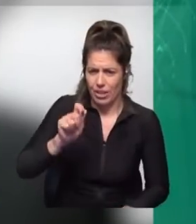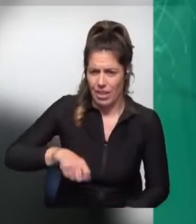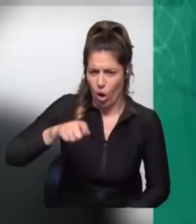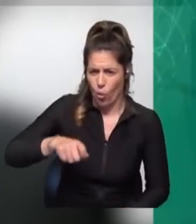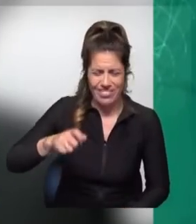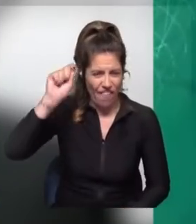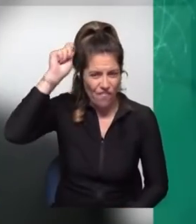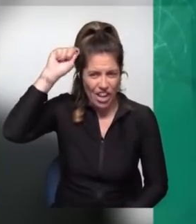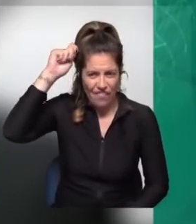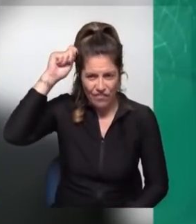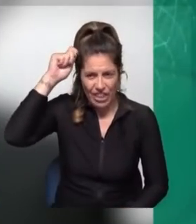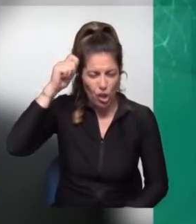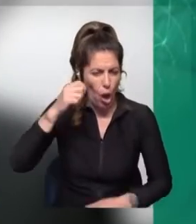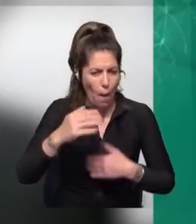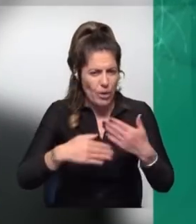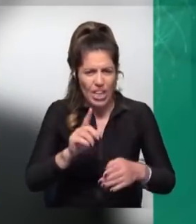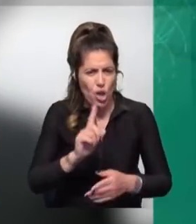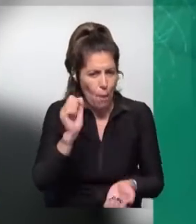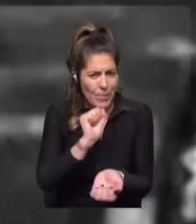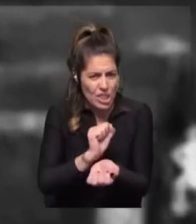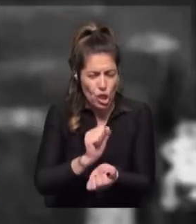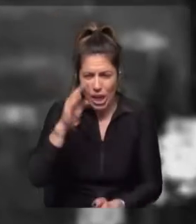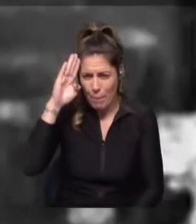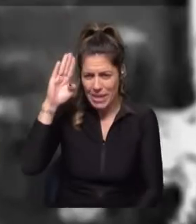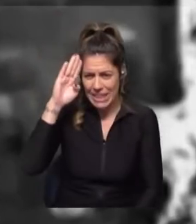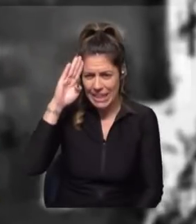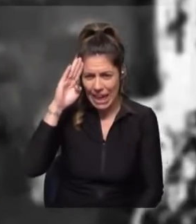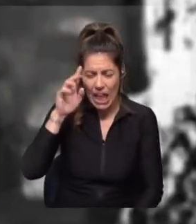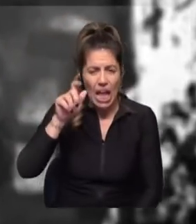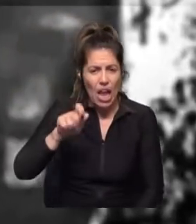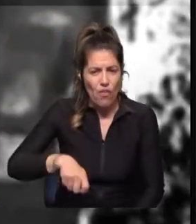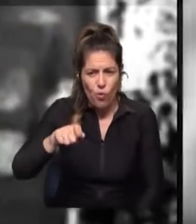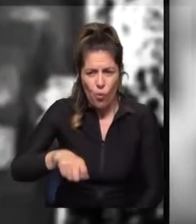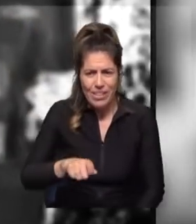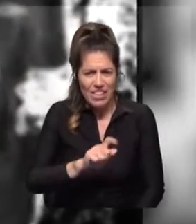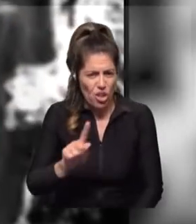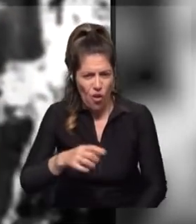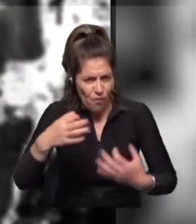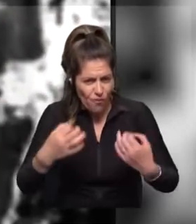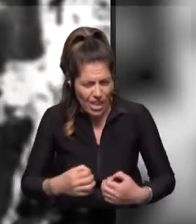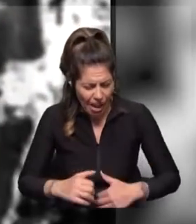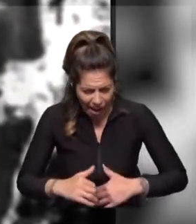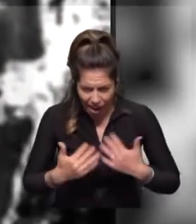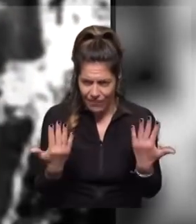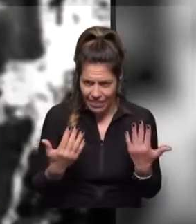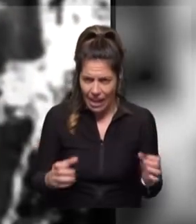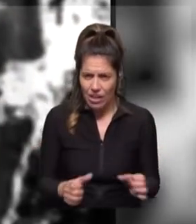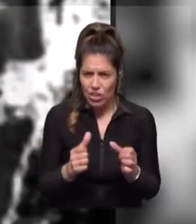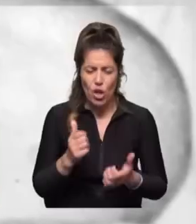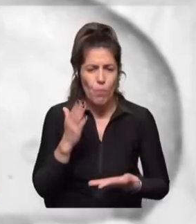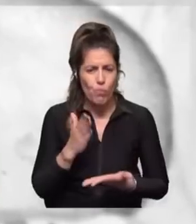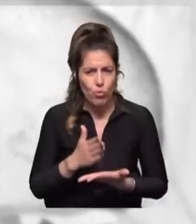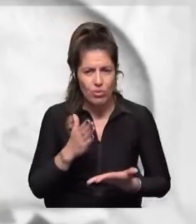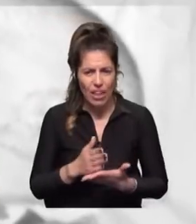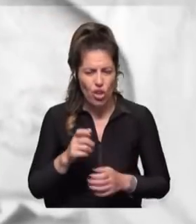Fray bentosel basidy de procesar sin prisión al militar para la fiscal la jueza no aquilató indebida forma la gravedad de los hechos imputados que